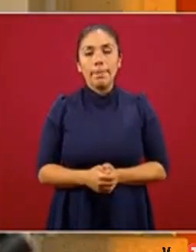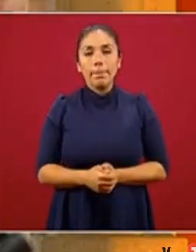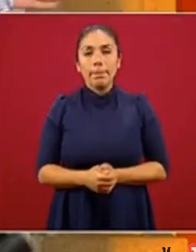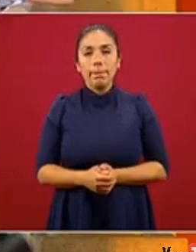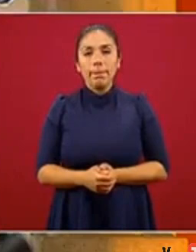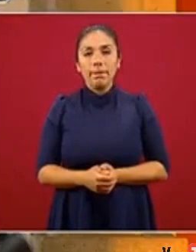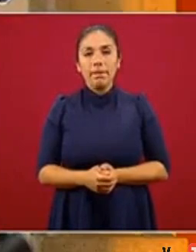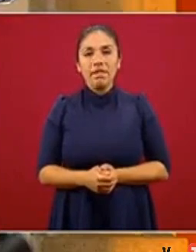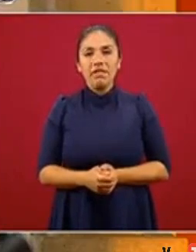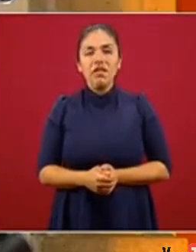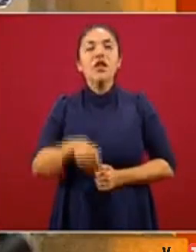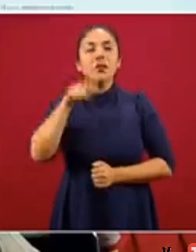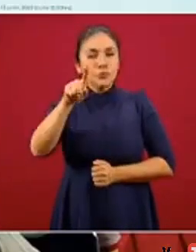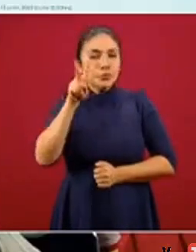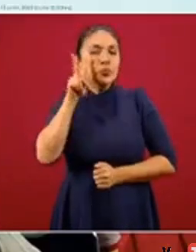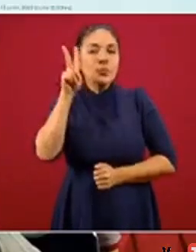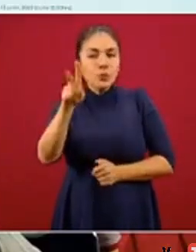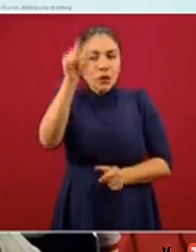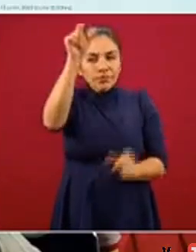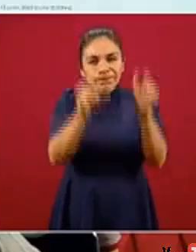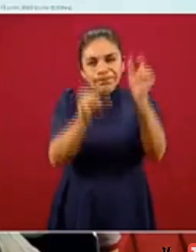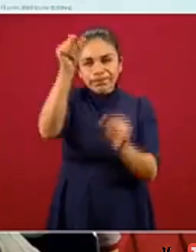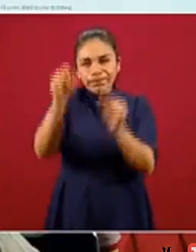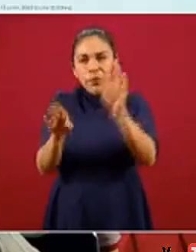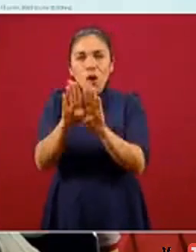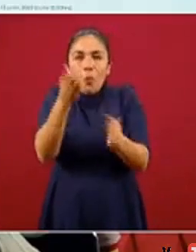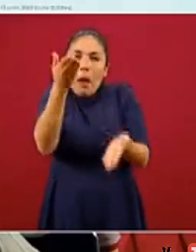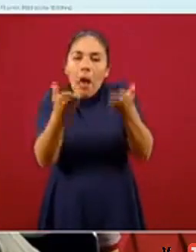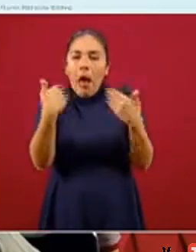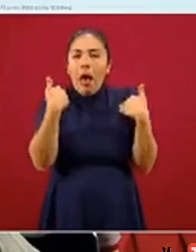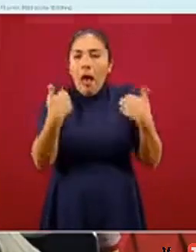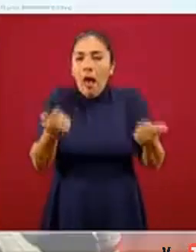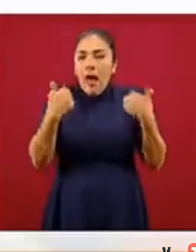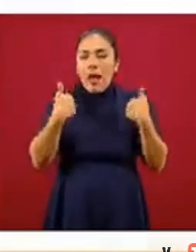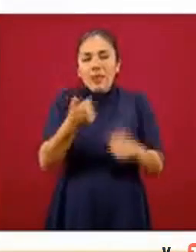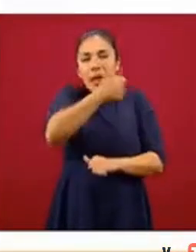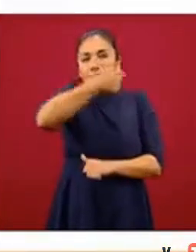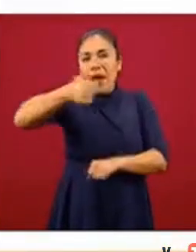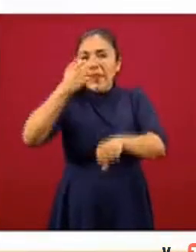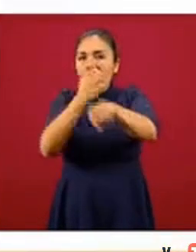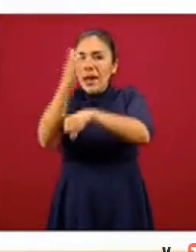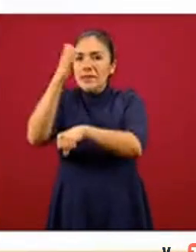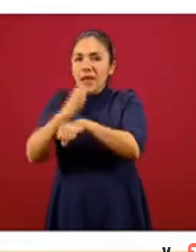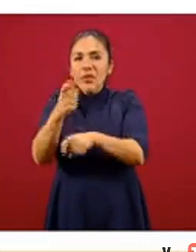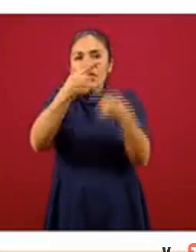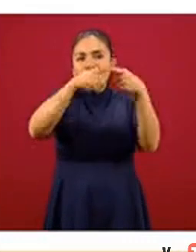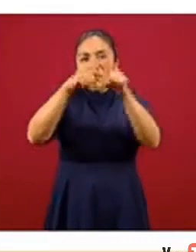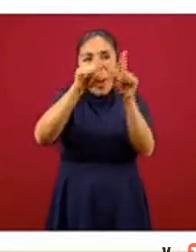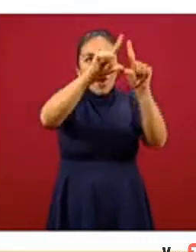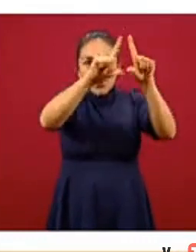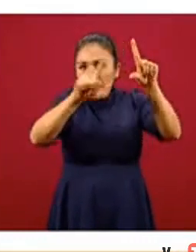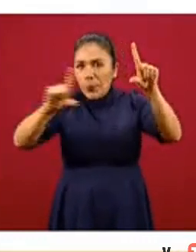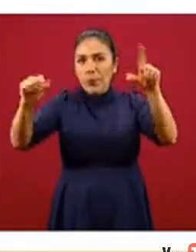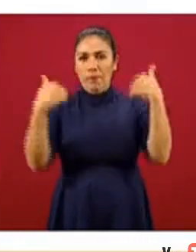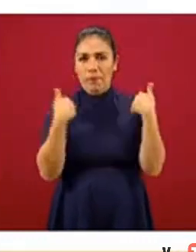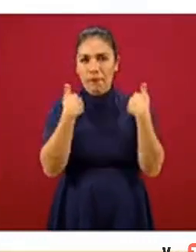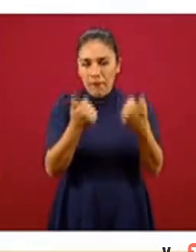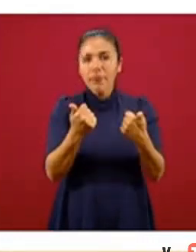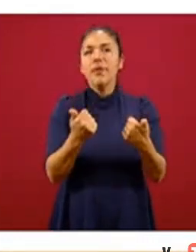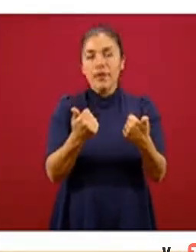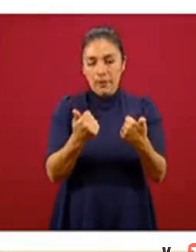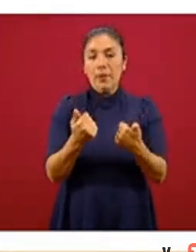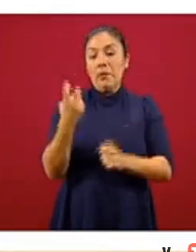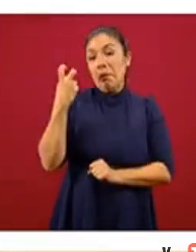Cuando lo vemos en este gráfico de columnas, para poder comparar fácilmente los números y la representación proporcional de cada entidad